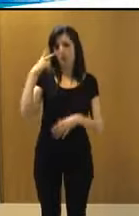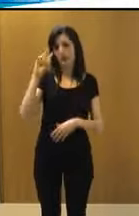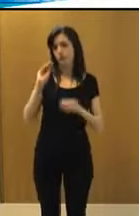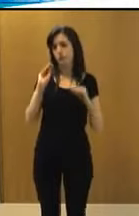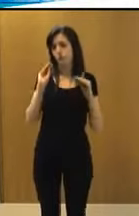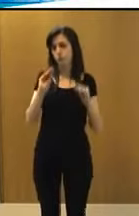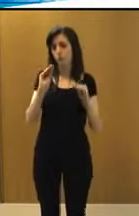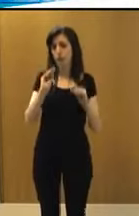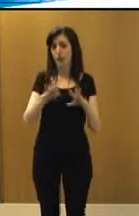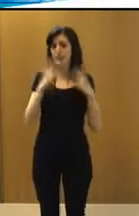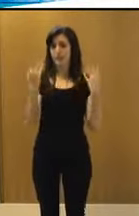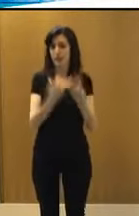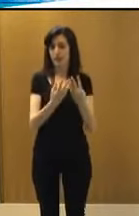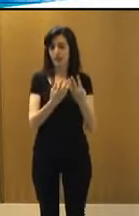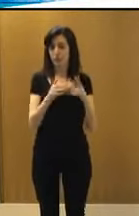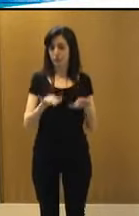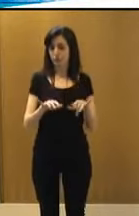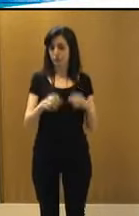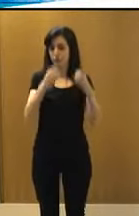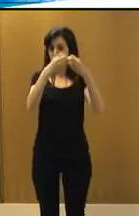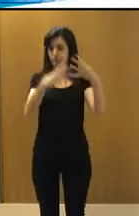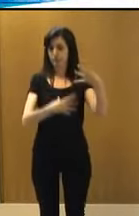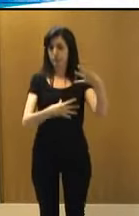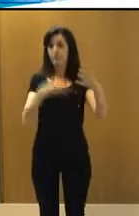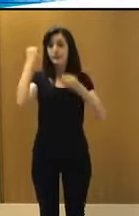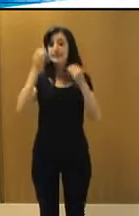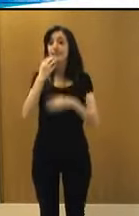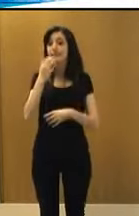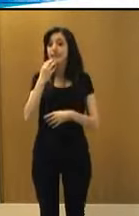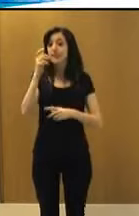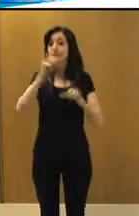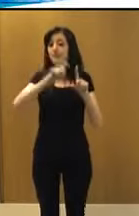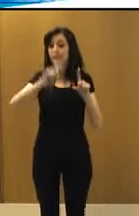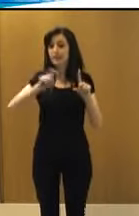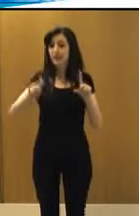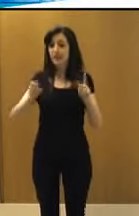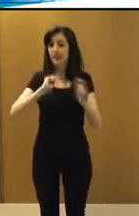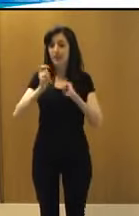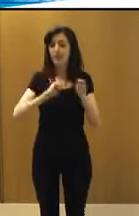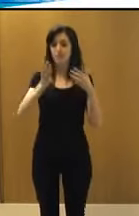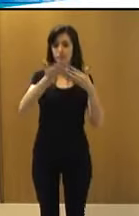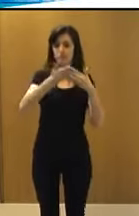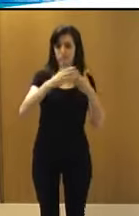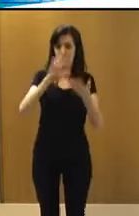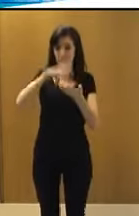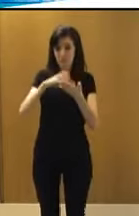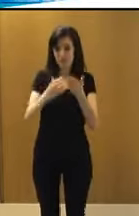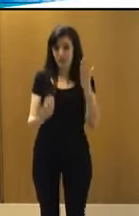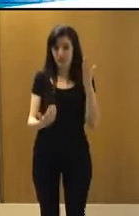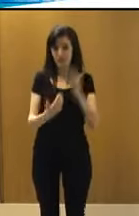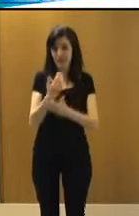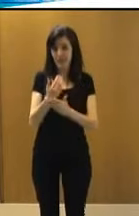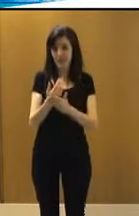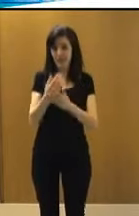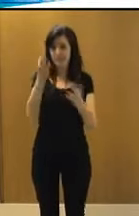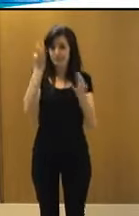las estadísticas que han rellenado a través de Internet. ¿Creéis que si esta estadística se hubiera tomado a pie de calle en puertas de centro de día,